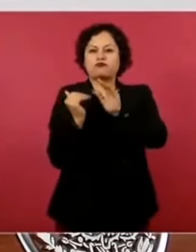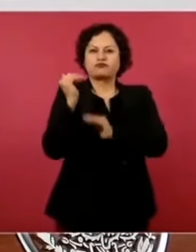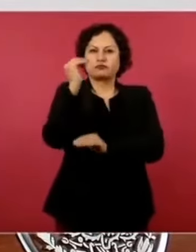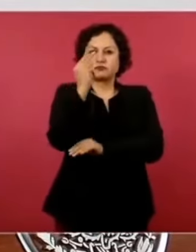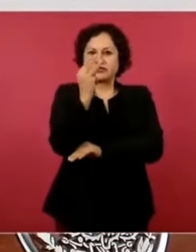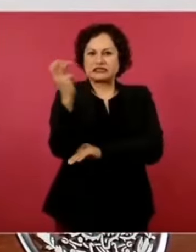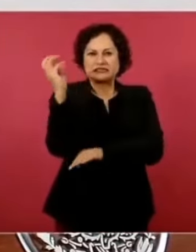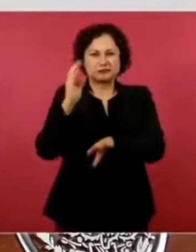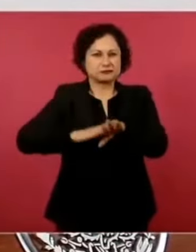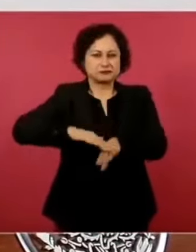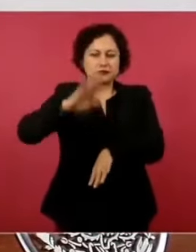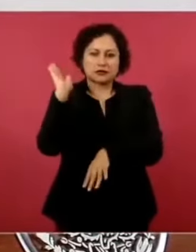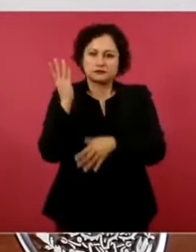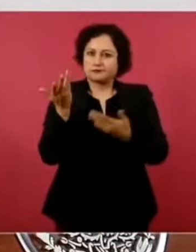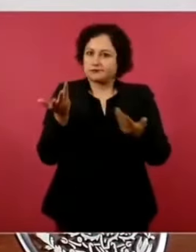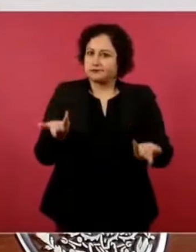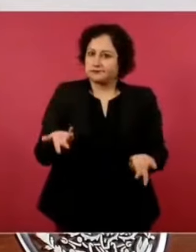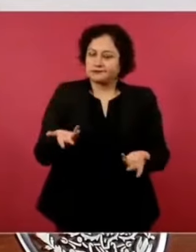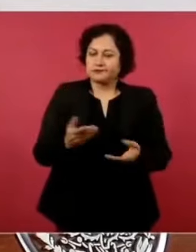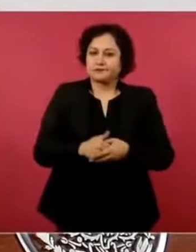Hace un mes